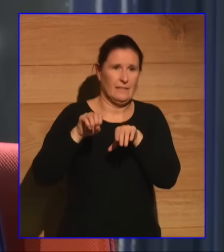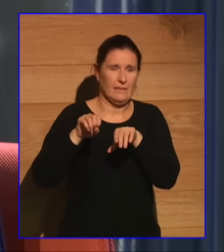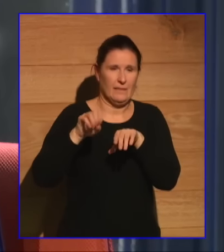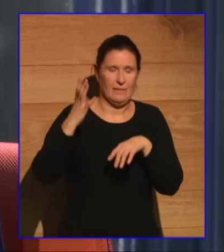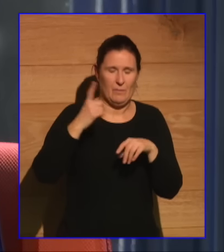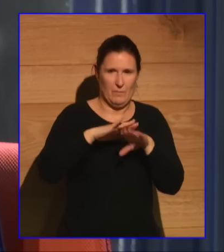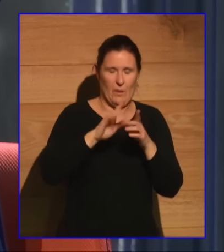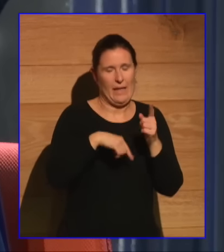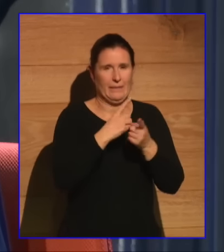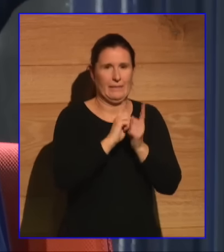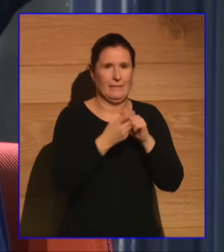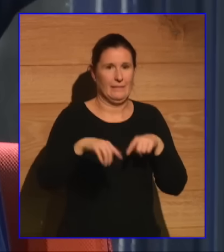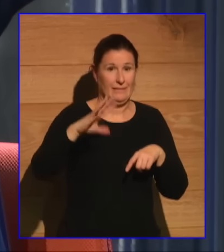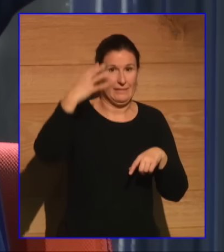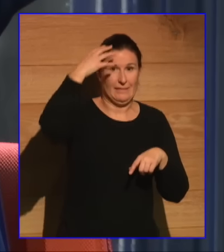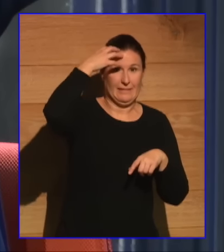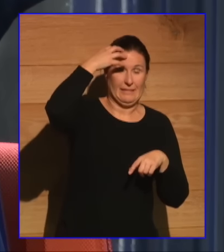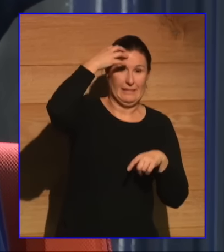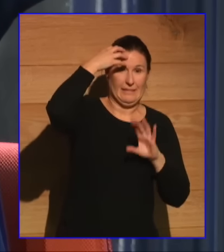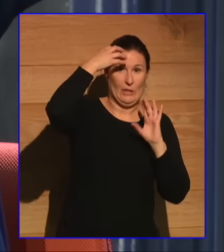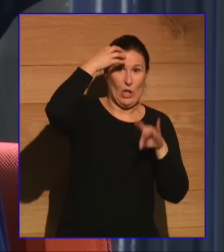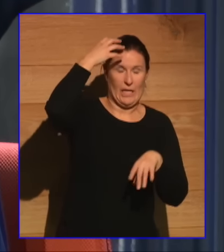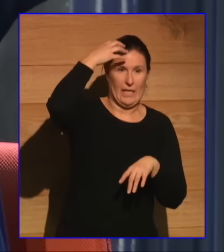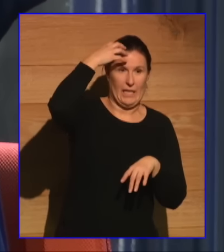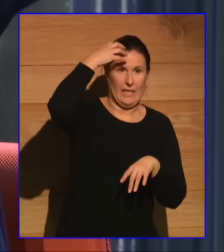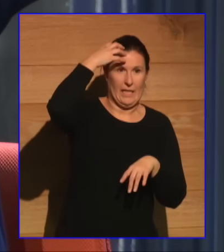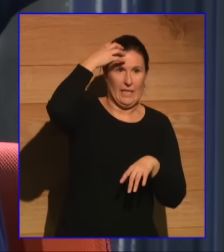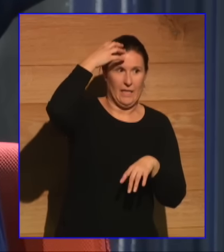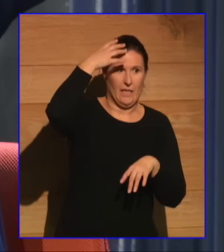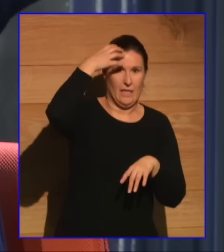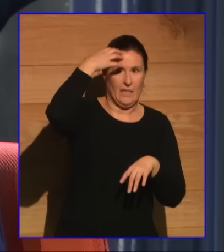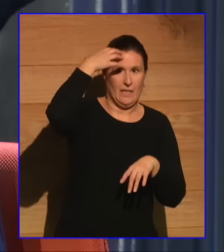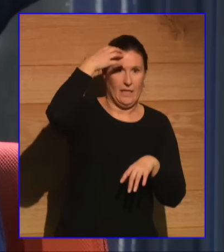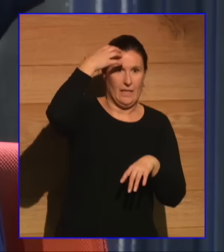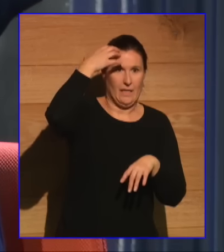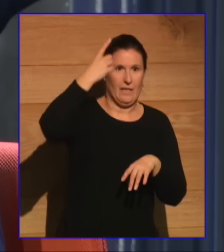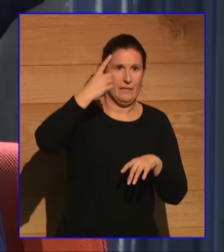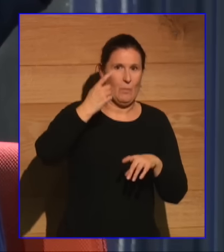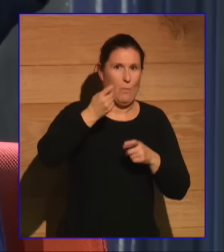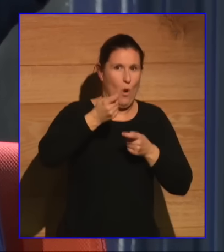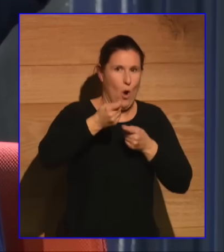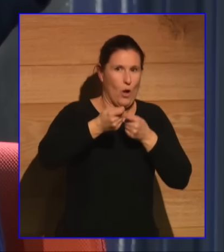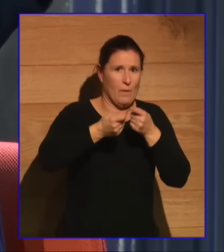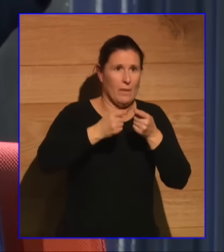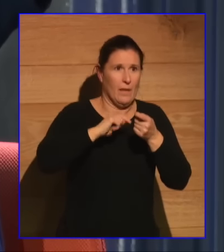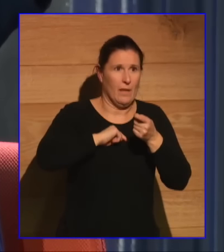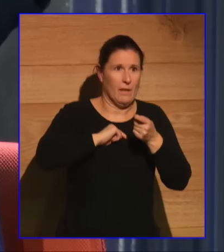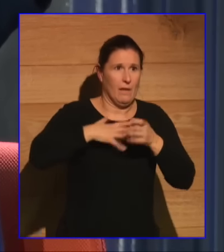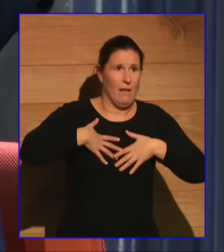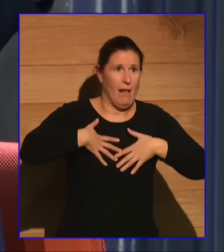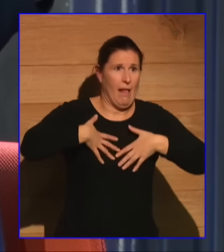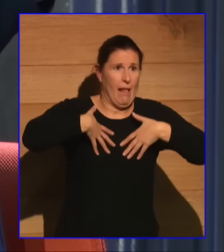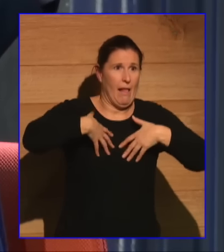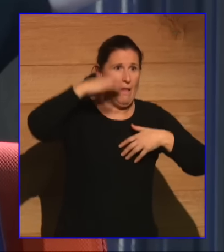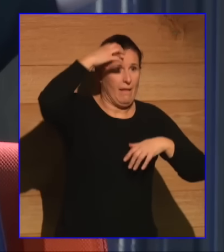Le apoya la mano en la cabeza. Williams va preparando todo, va haciendo chup-chup para que tú te vayas emocionando. Claro, y le obliga a girar